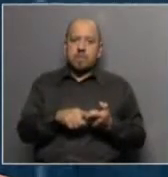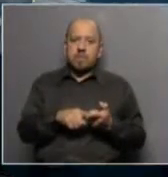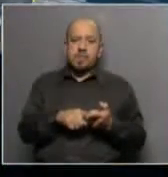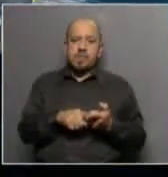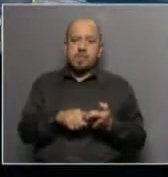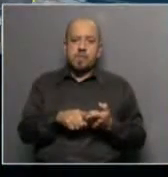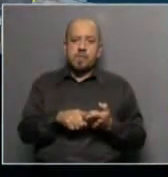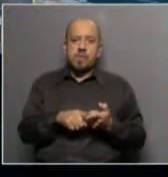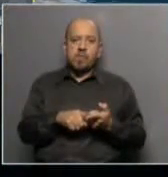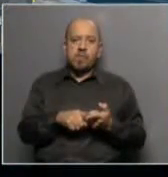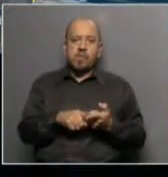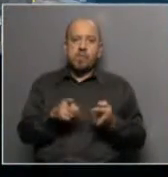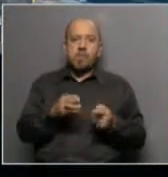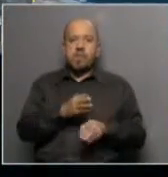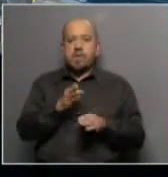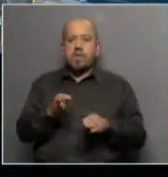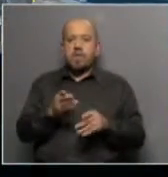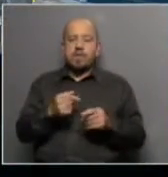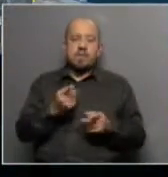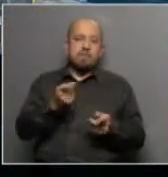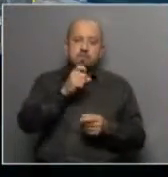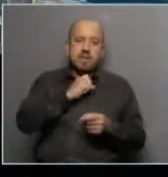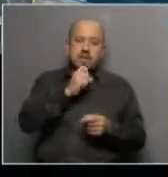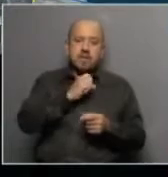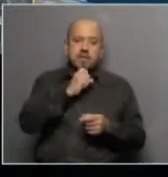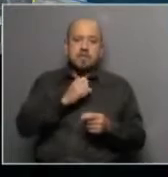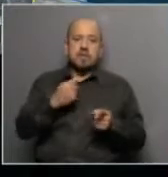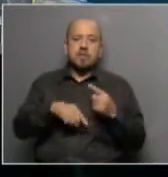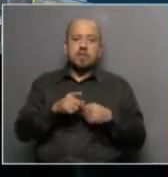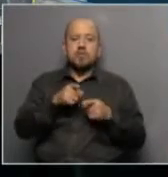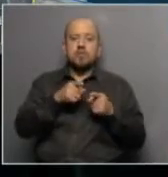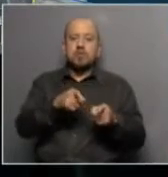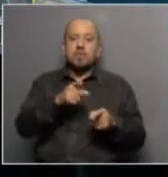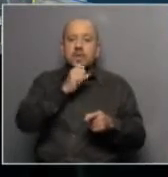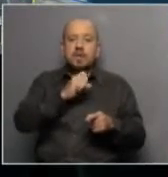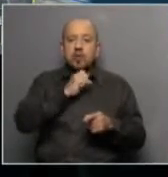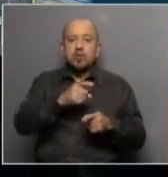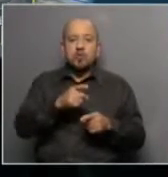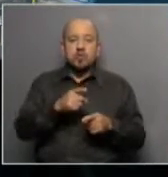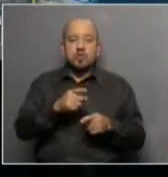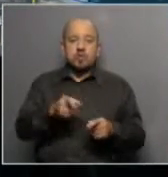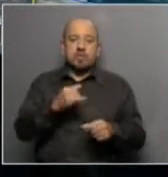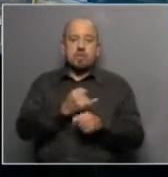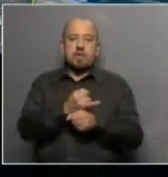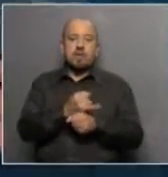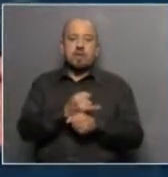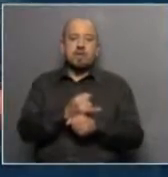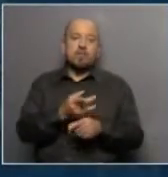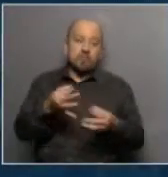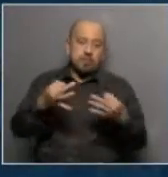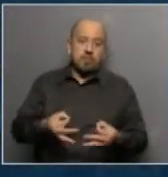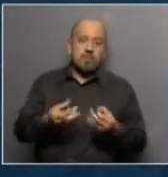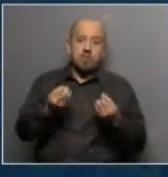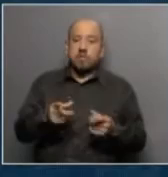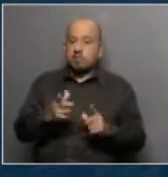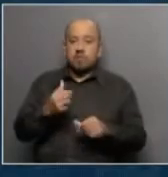al barrio de al lado. Obvio, mentís. Sí. Entonces sos mentiroso. Y está mal, no, está bien, porque si no te